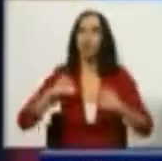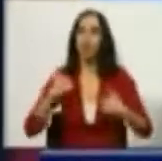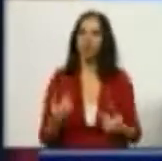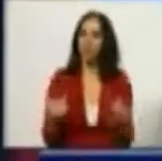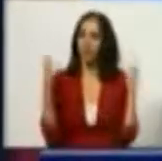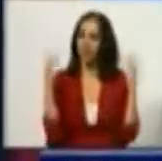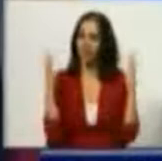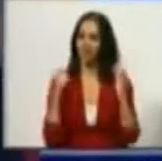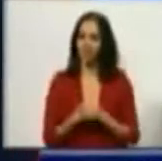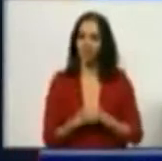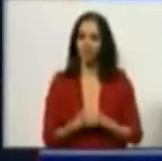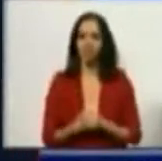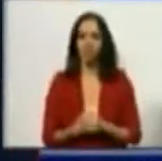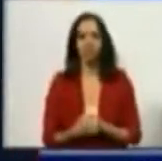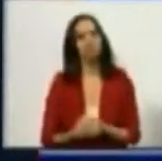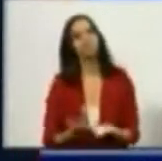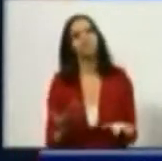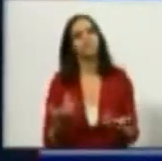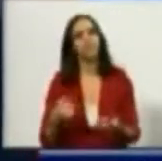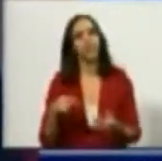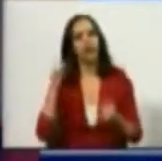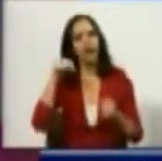las muñecas la bienvenida